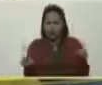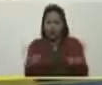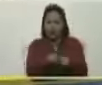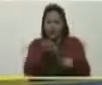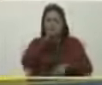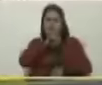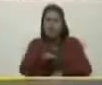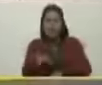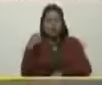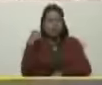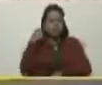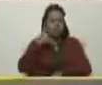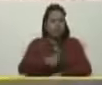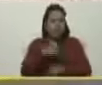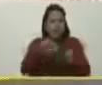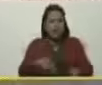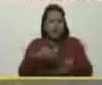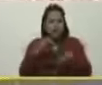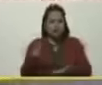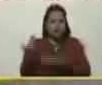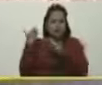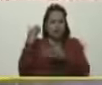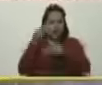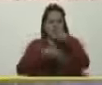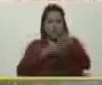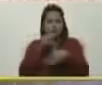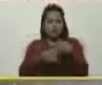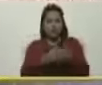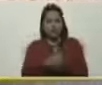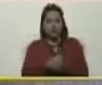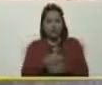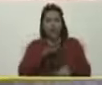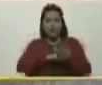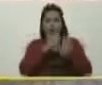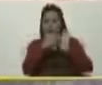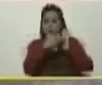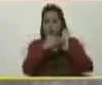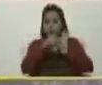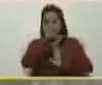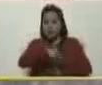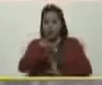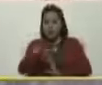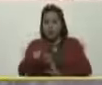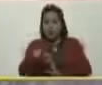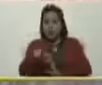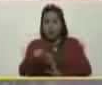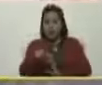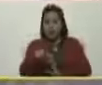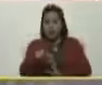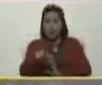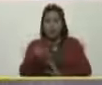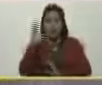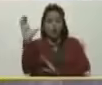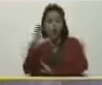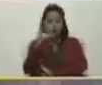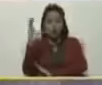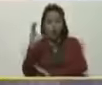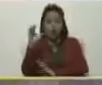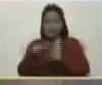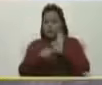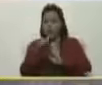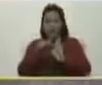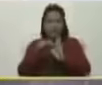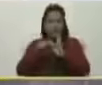aquí. Siempre hago referencia a él, porque lo pintó un artista plástica colombiano, el más famoso del siglo XIX